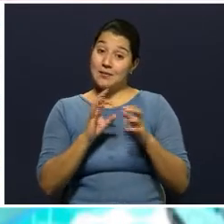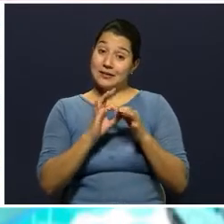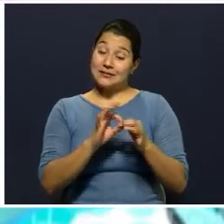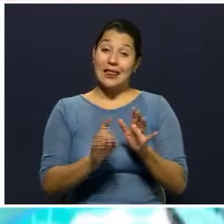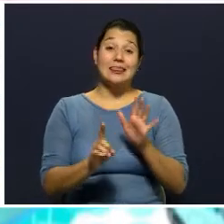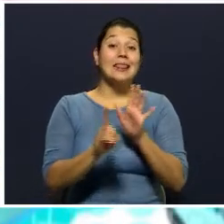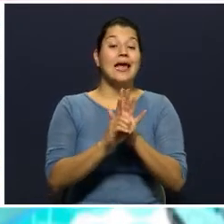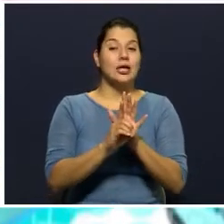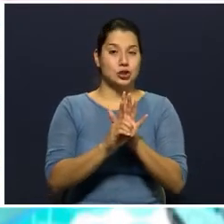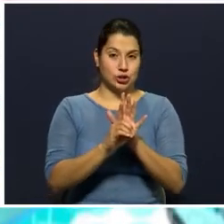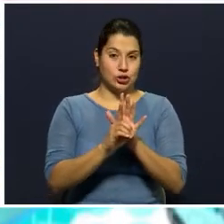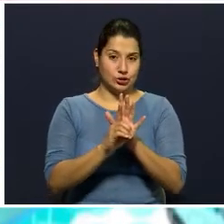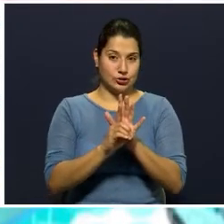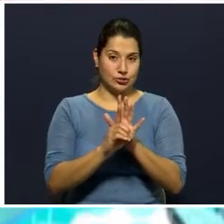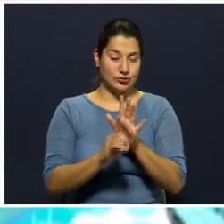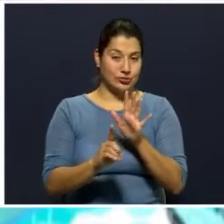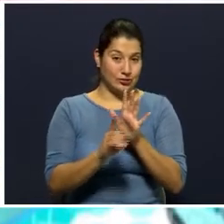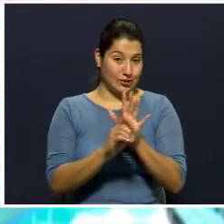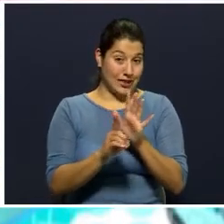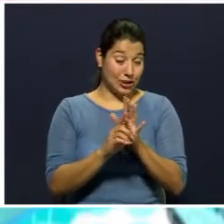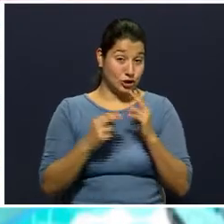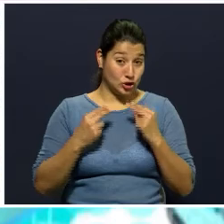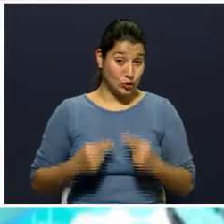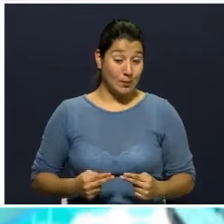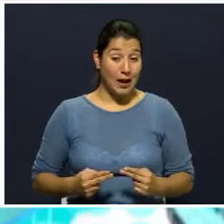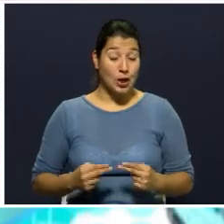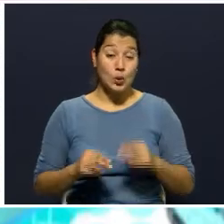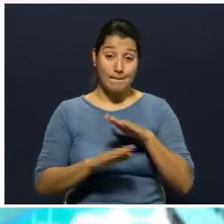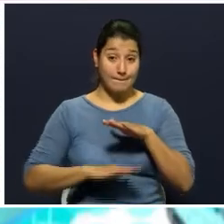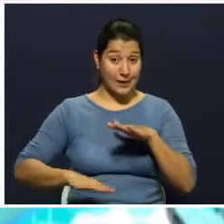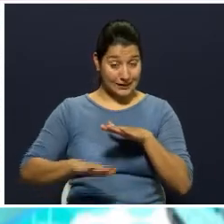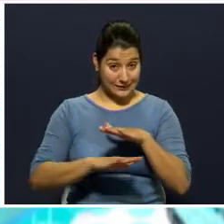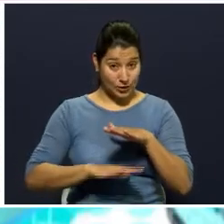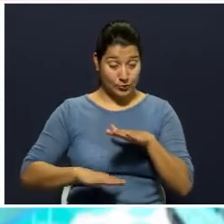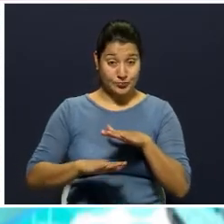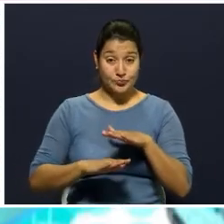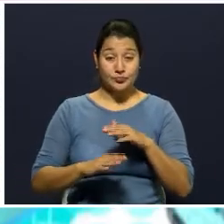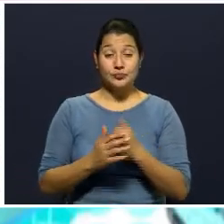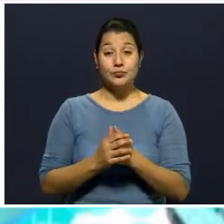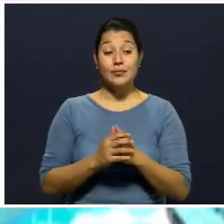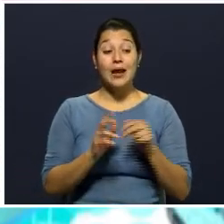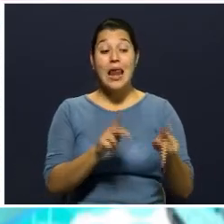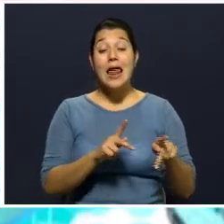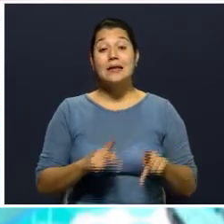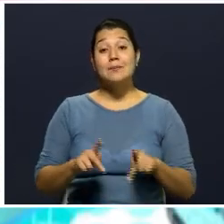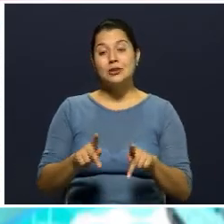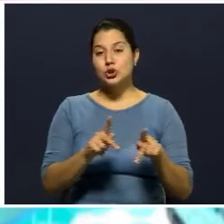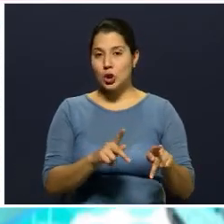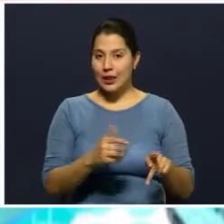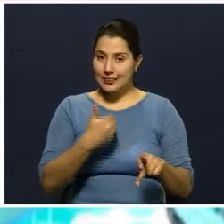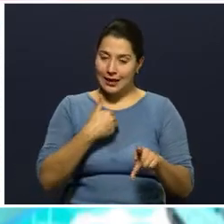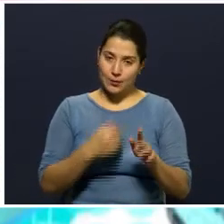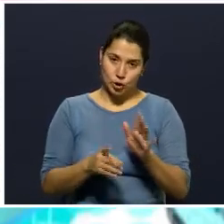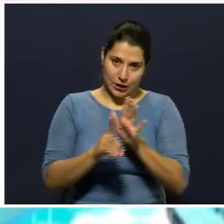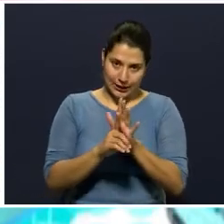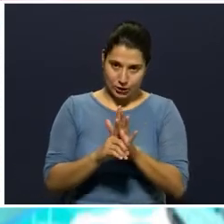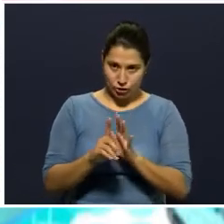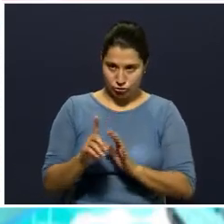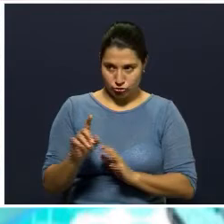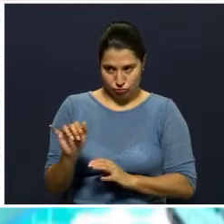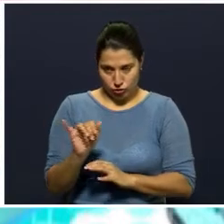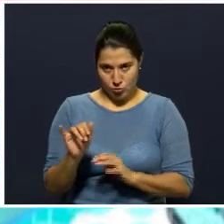derechos, creo, un tema de derechos humanos básico. Las personas tenemos derecho como